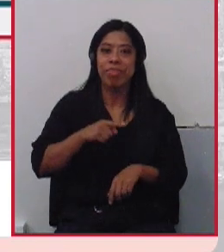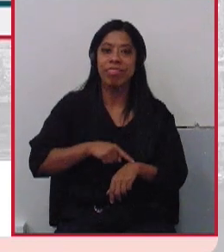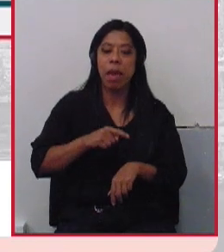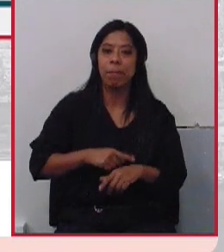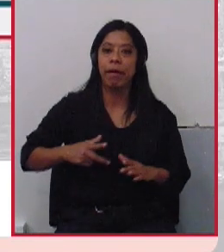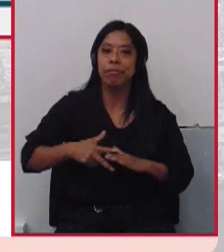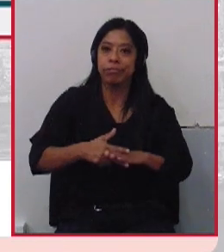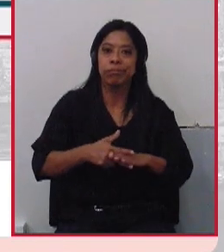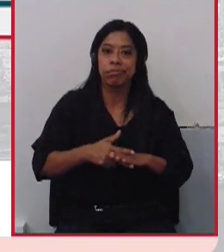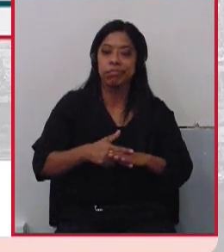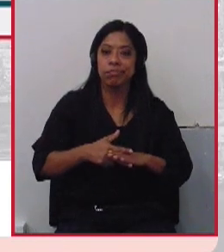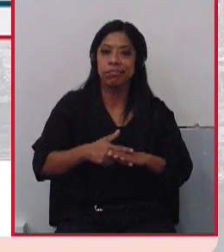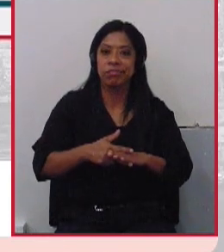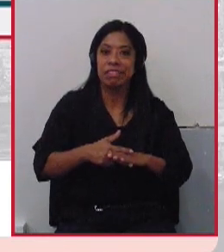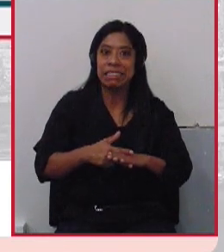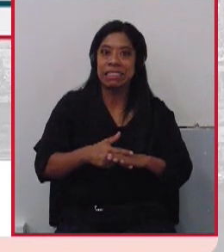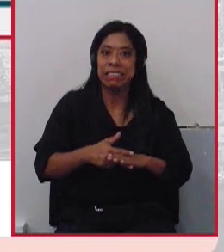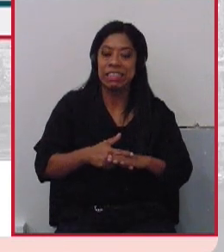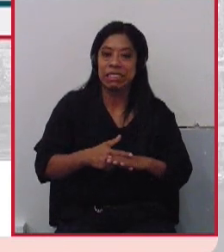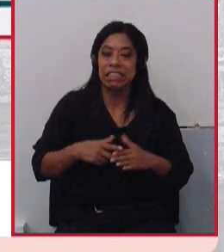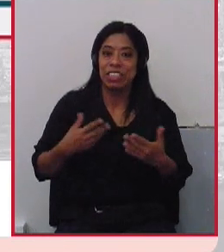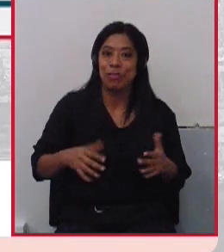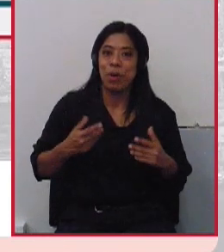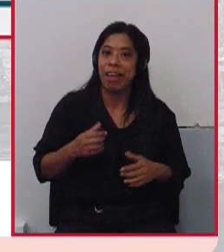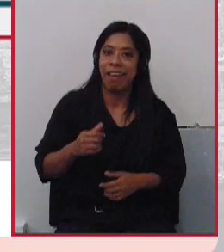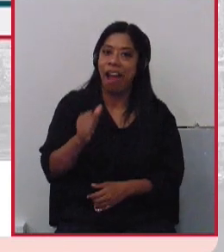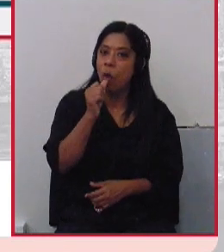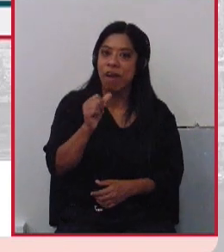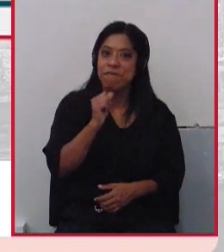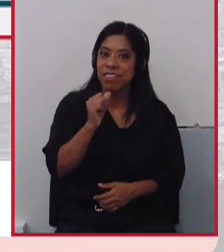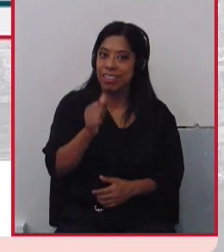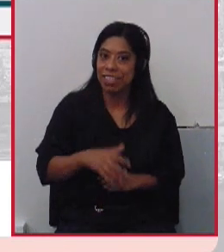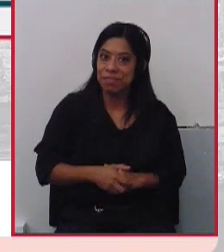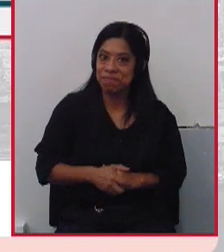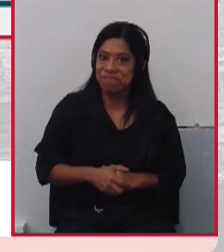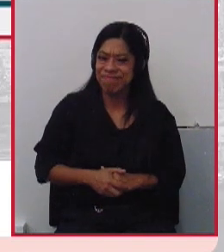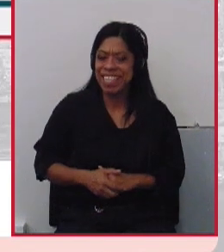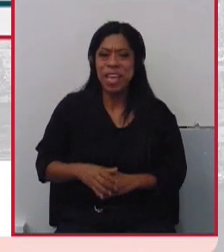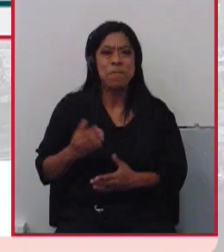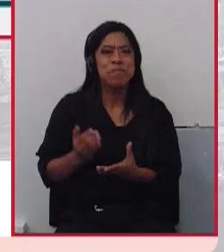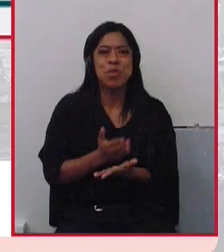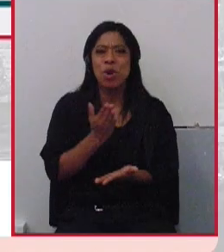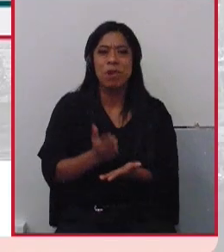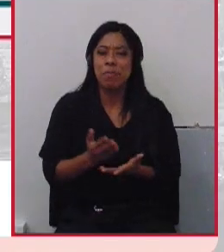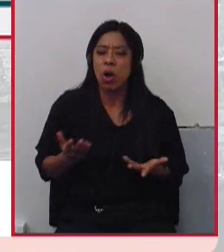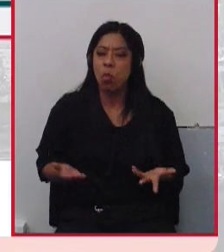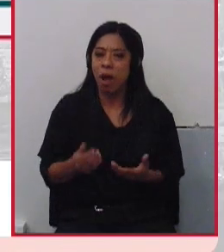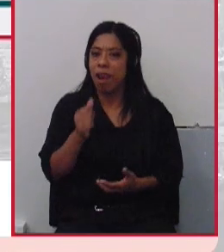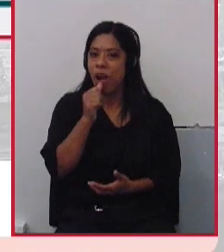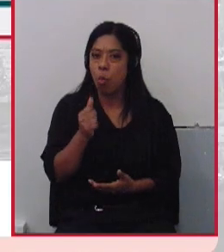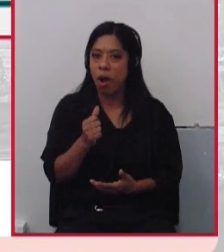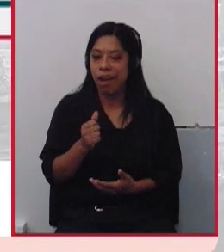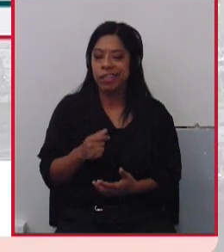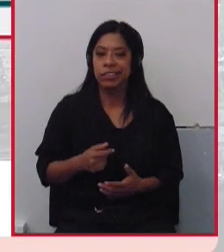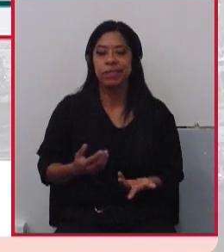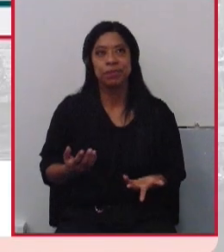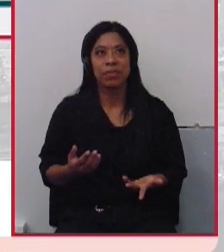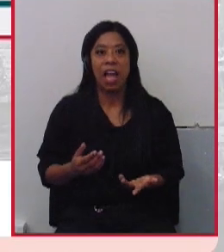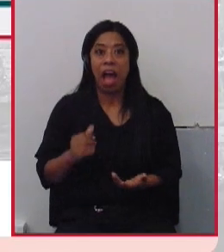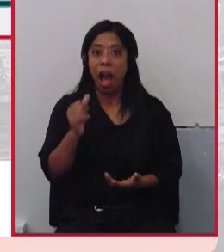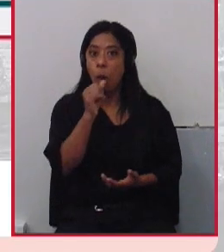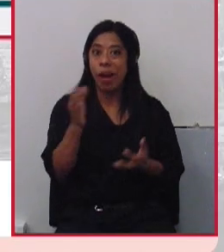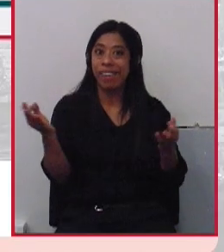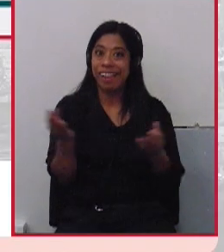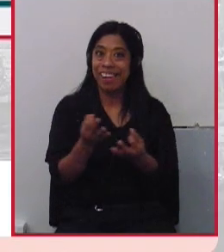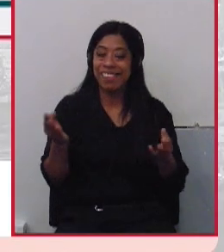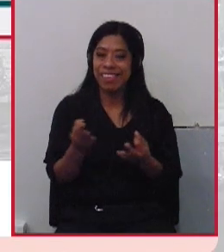estaba detenido por temas de agua. ¿Y qué problemas tenía en el agua? Bastante la calidad de